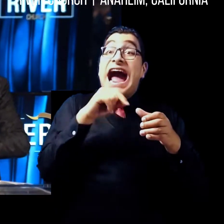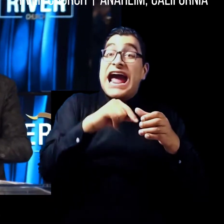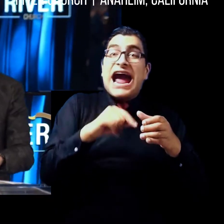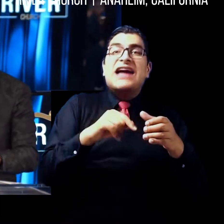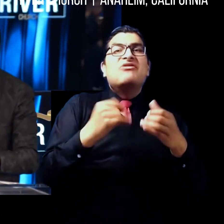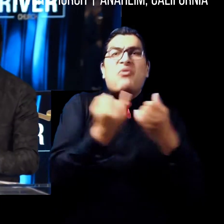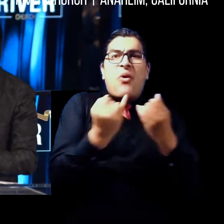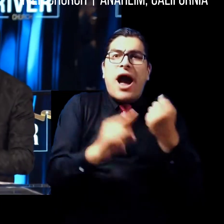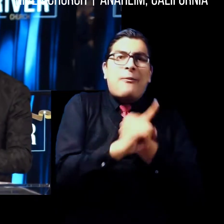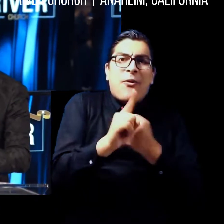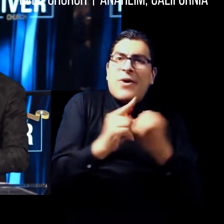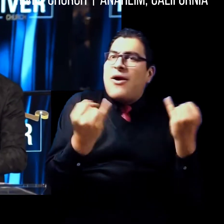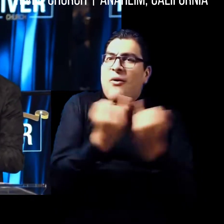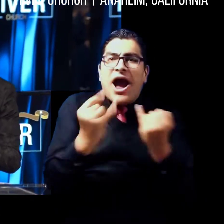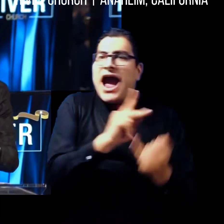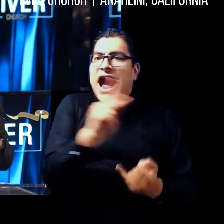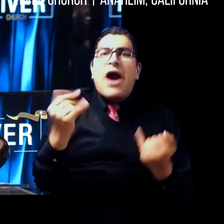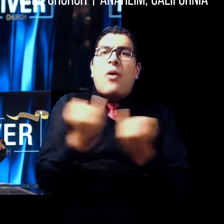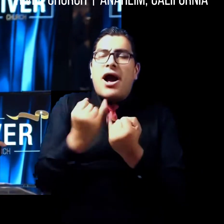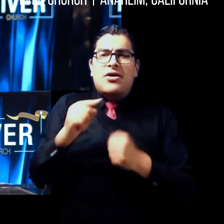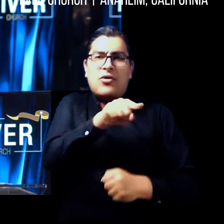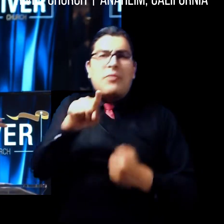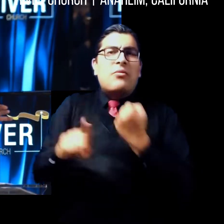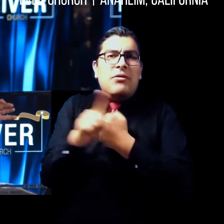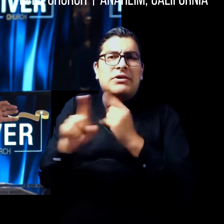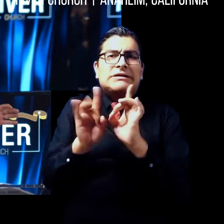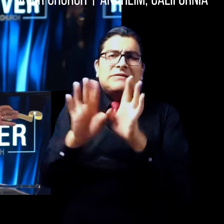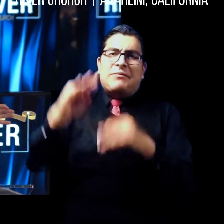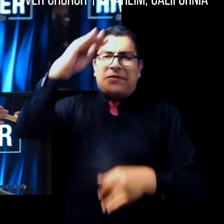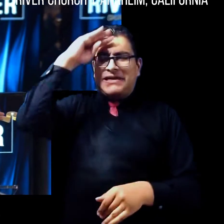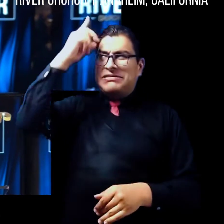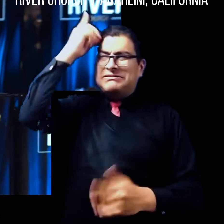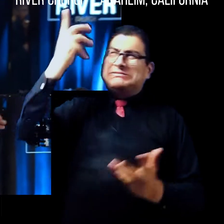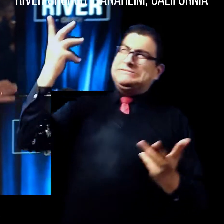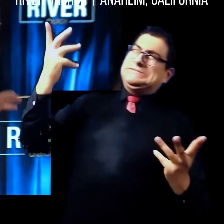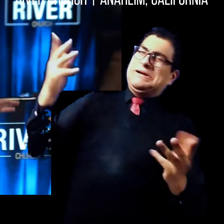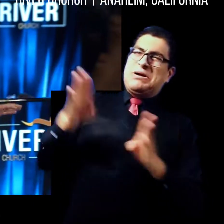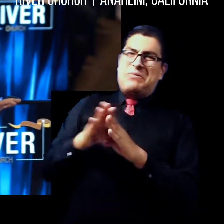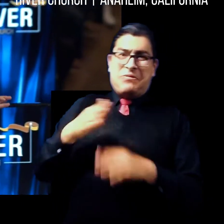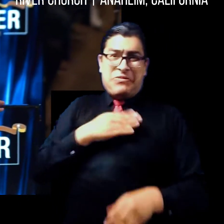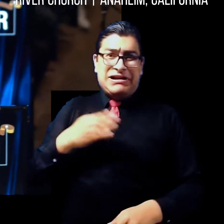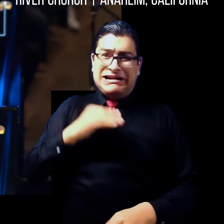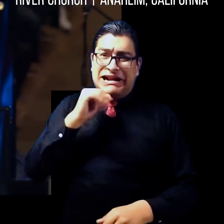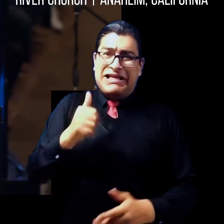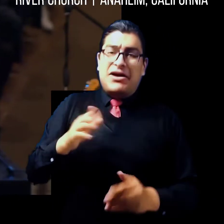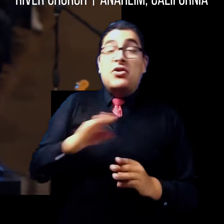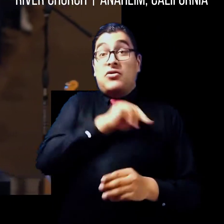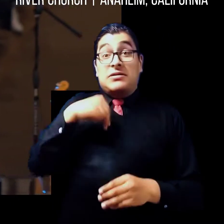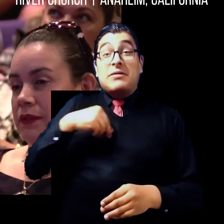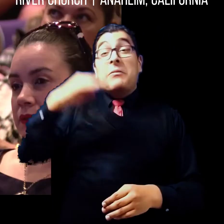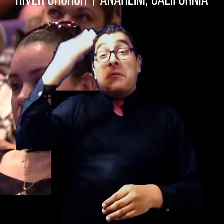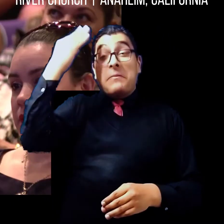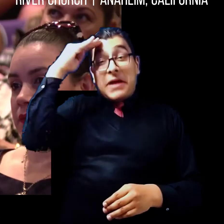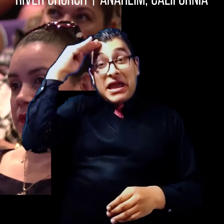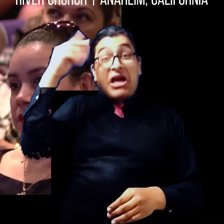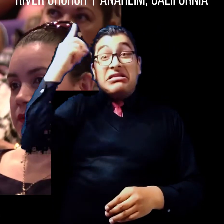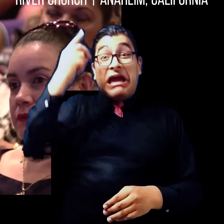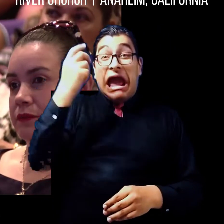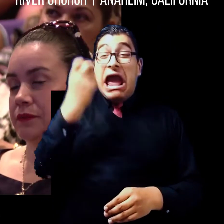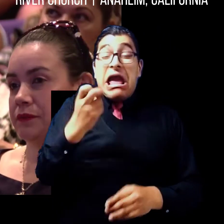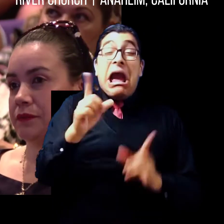veces nos tocan, que nos hacen pensar que Dios no es bueno si es que vivimos un evangelio raquítico.